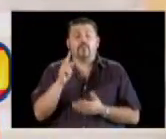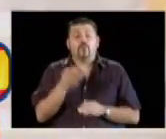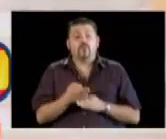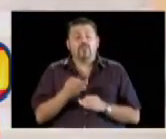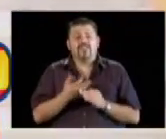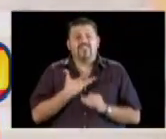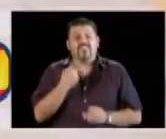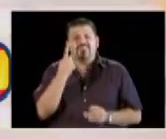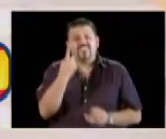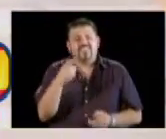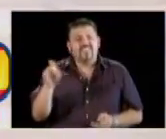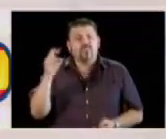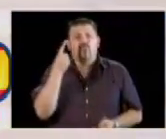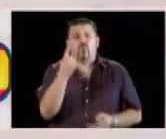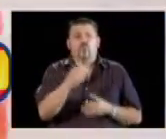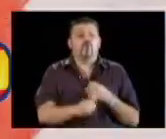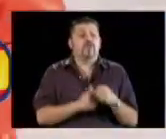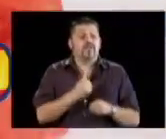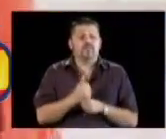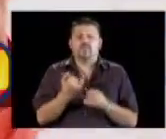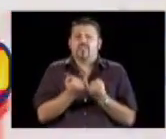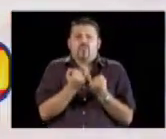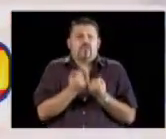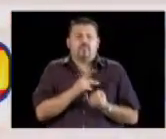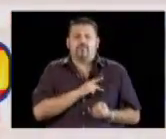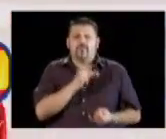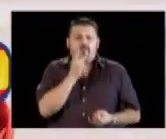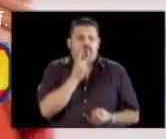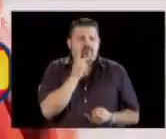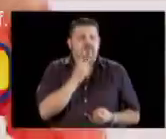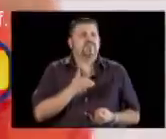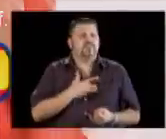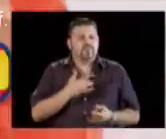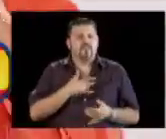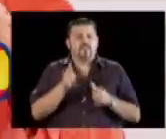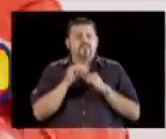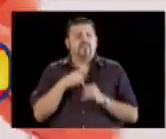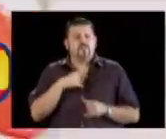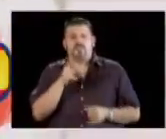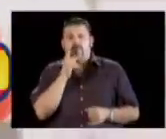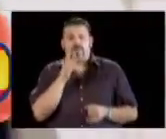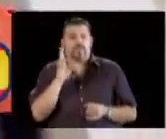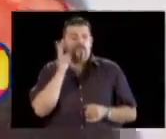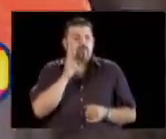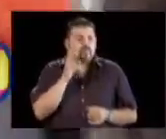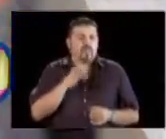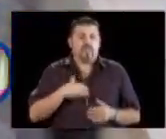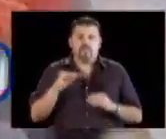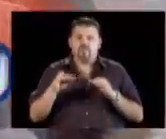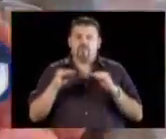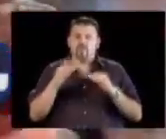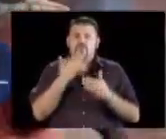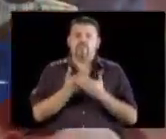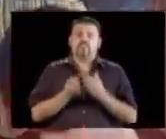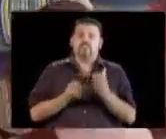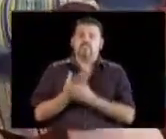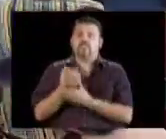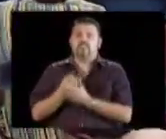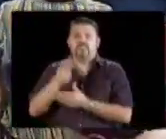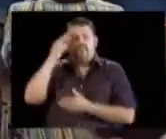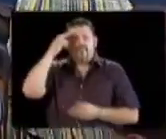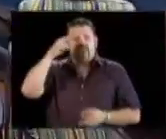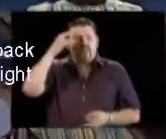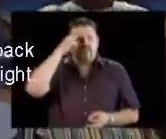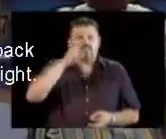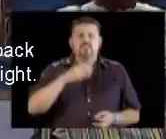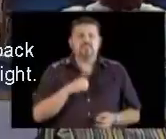años. Mi papá también toma los productos, ha bajado de peso y se ha mantenido. Él salía de viaje y llegaba